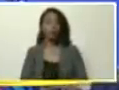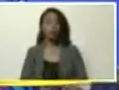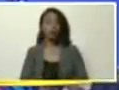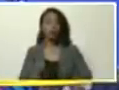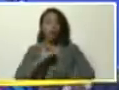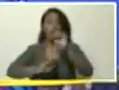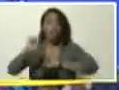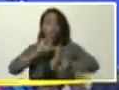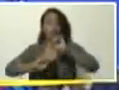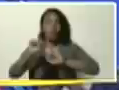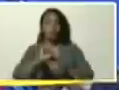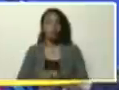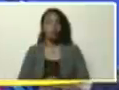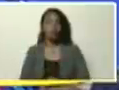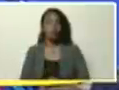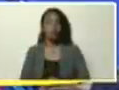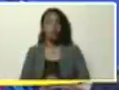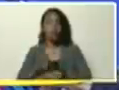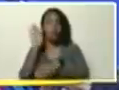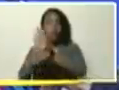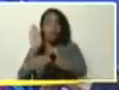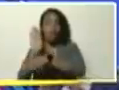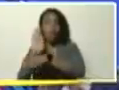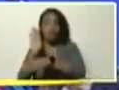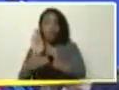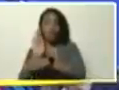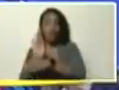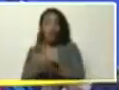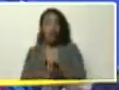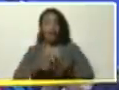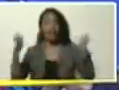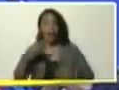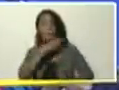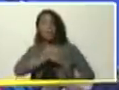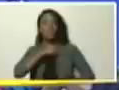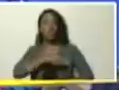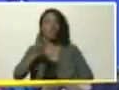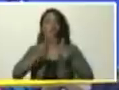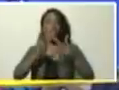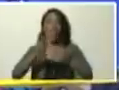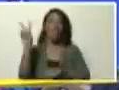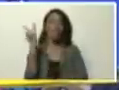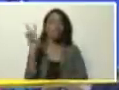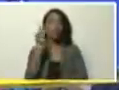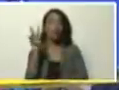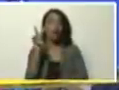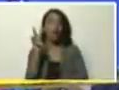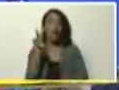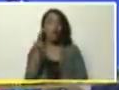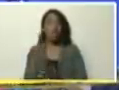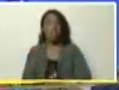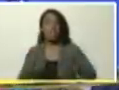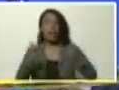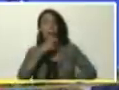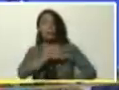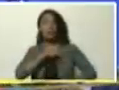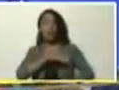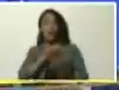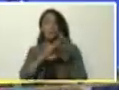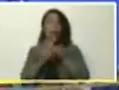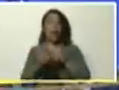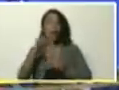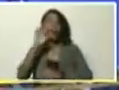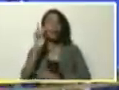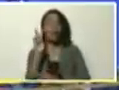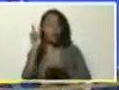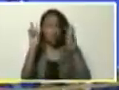Defendimos y preservamos la gran misión Vivienda Venezuela y la gran misión Barrio Nuevo, Barrio